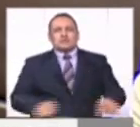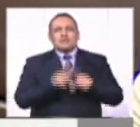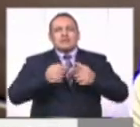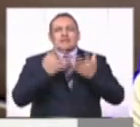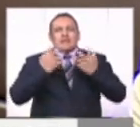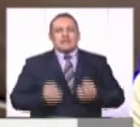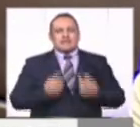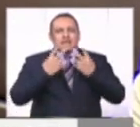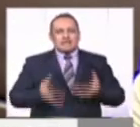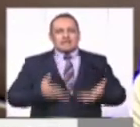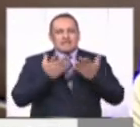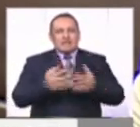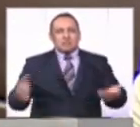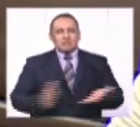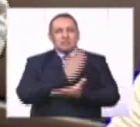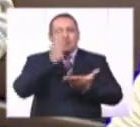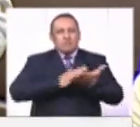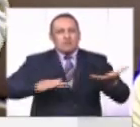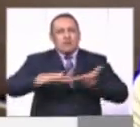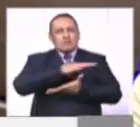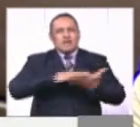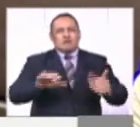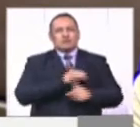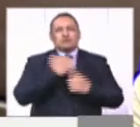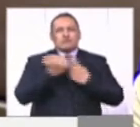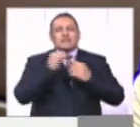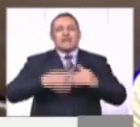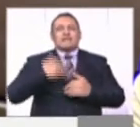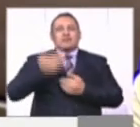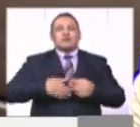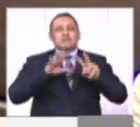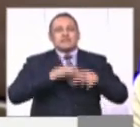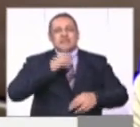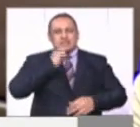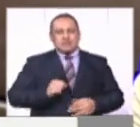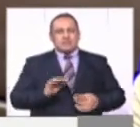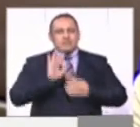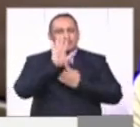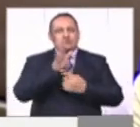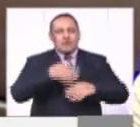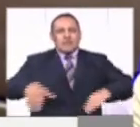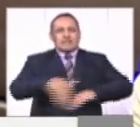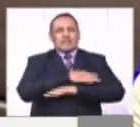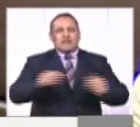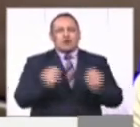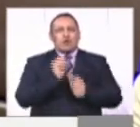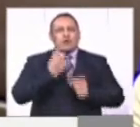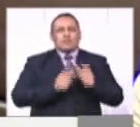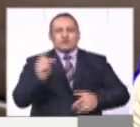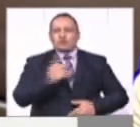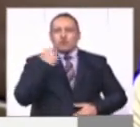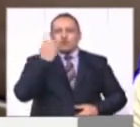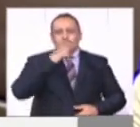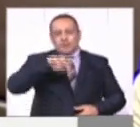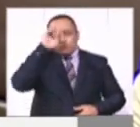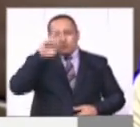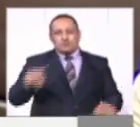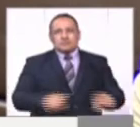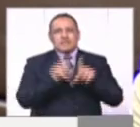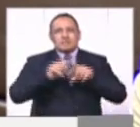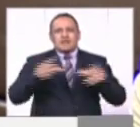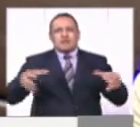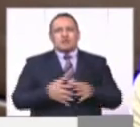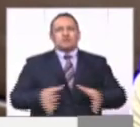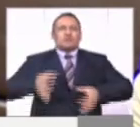quería generar ese conflicto social que después del 7 de diciembre sacó a las calles a la gente en el Perú esa